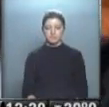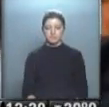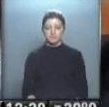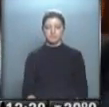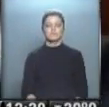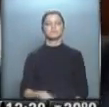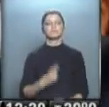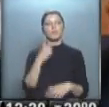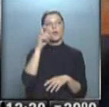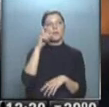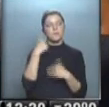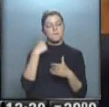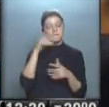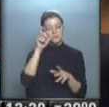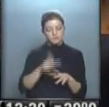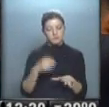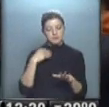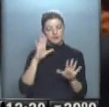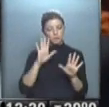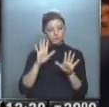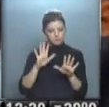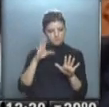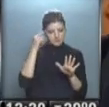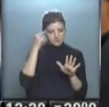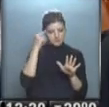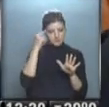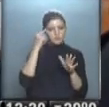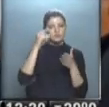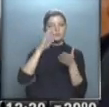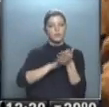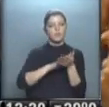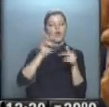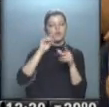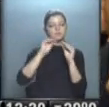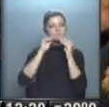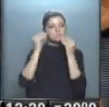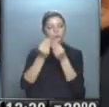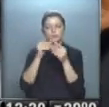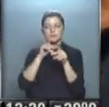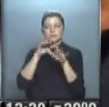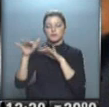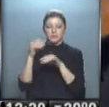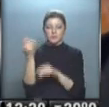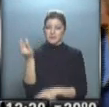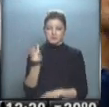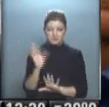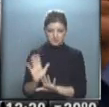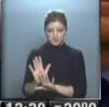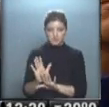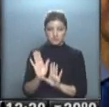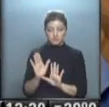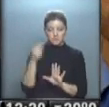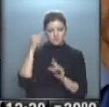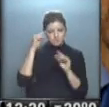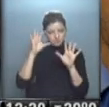Uno tiene que ser cuidadoso con basar conclusiones sobre supuestos falsos.